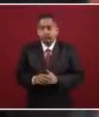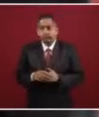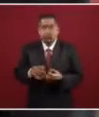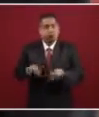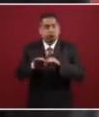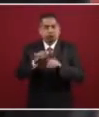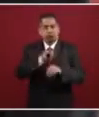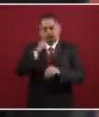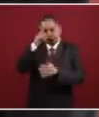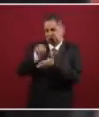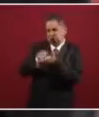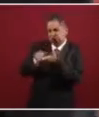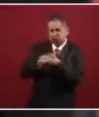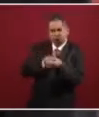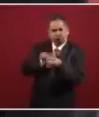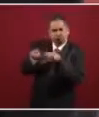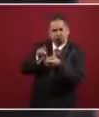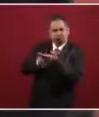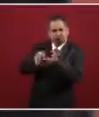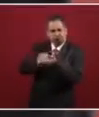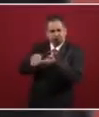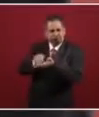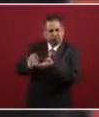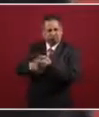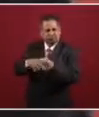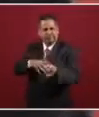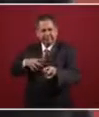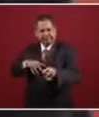especialistas en la calumnia,